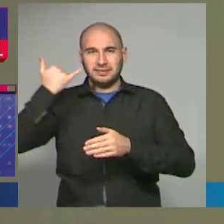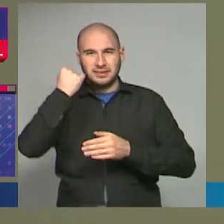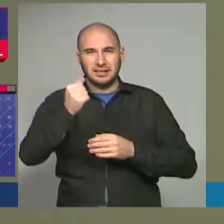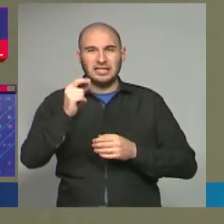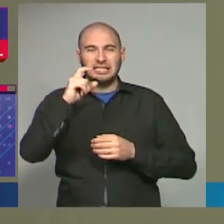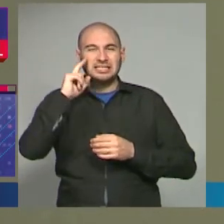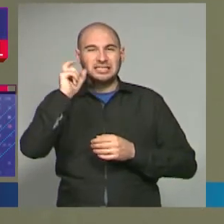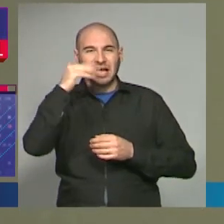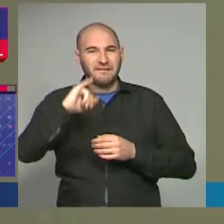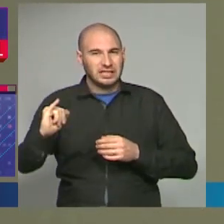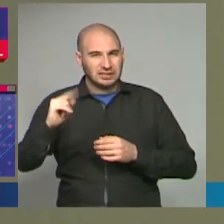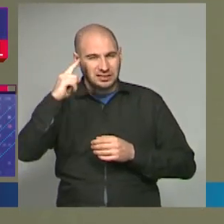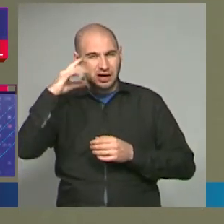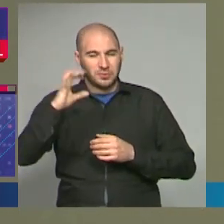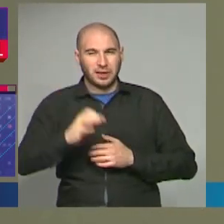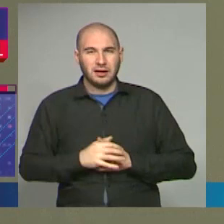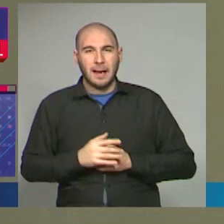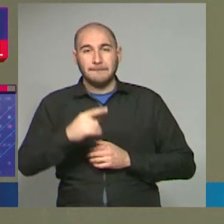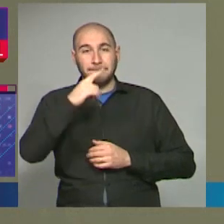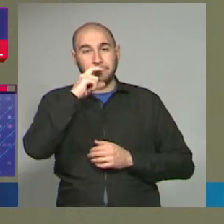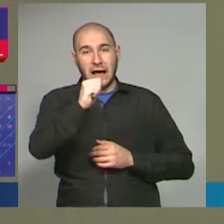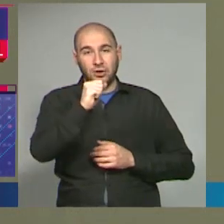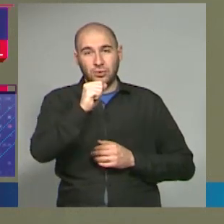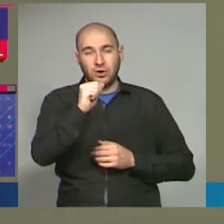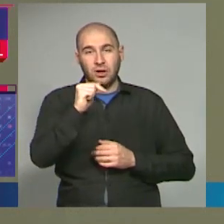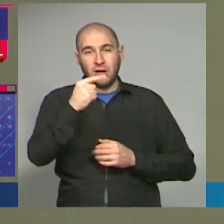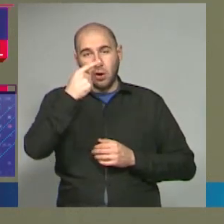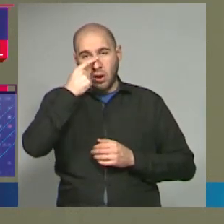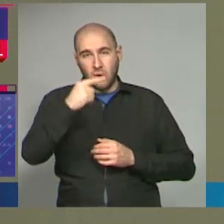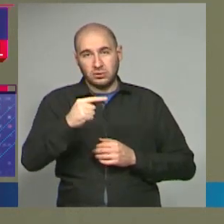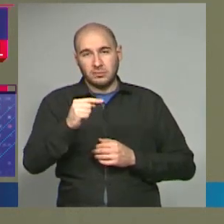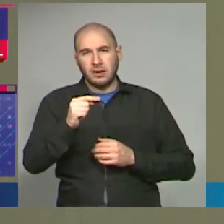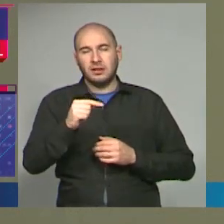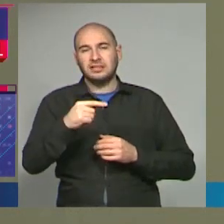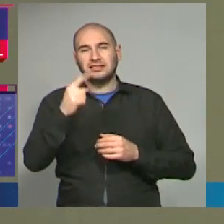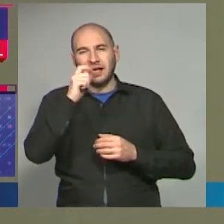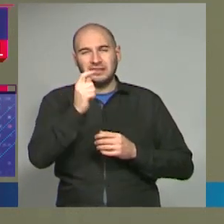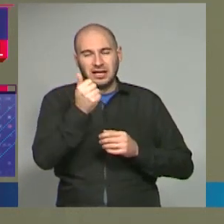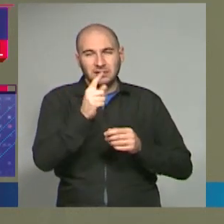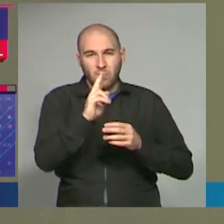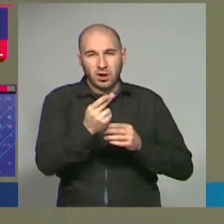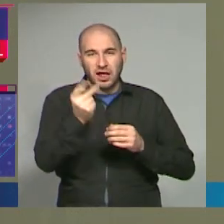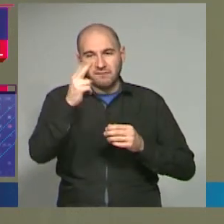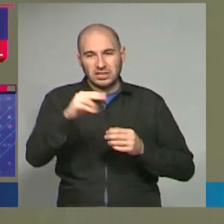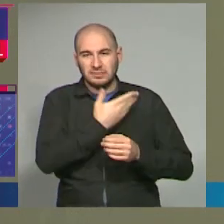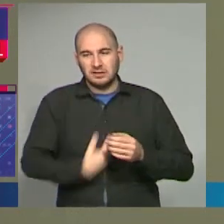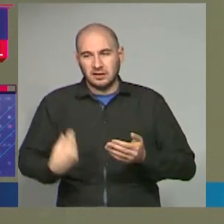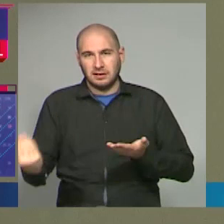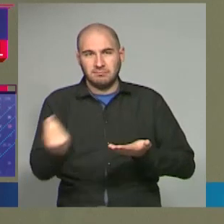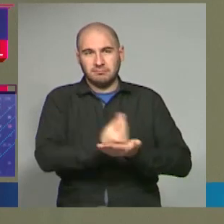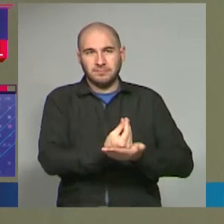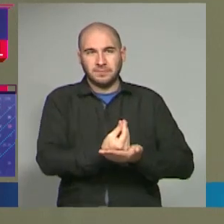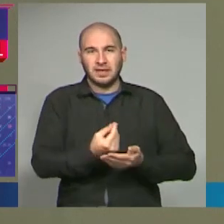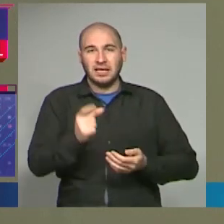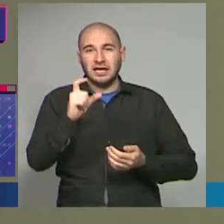desde Chávez. Recordemos que Maduro, los últimos momentos de Chávez, lo nombran como vicepresidente